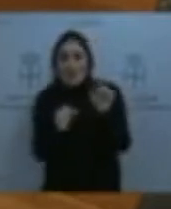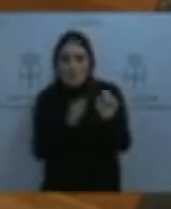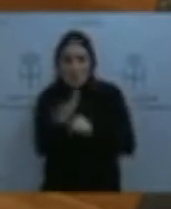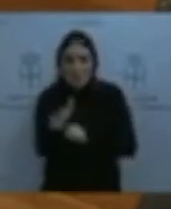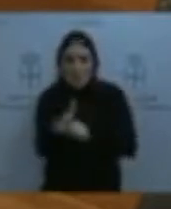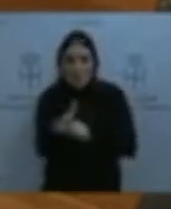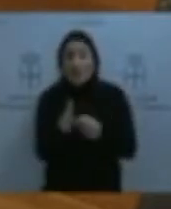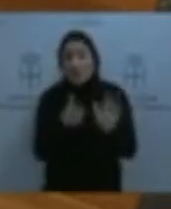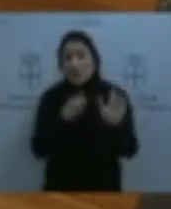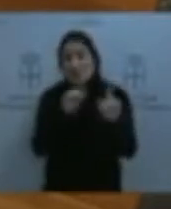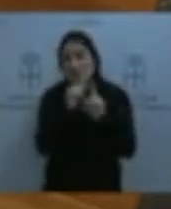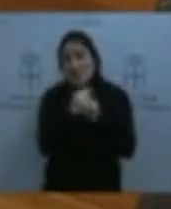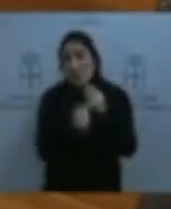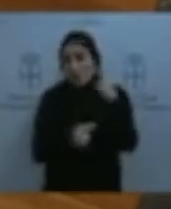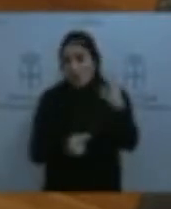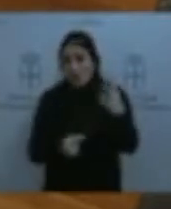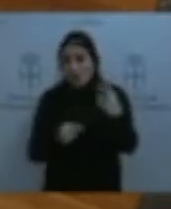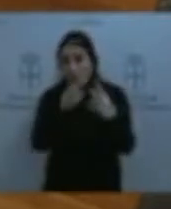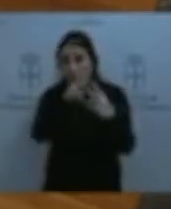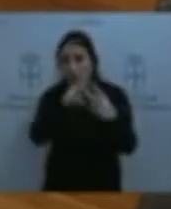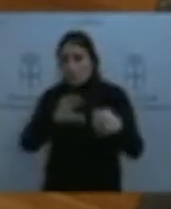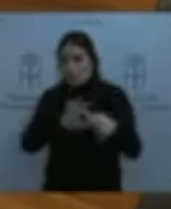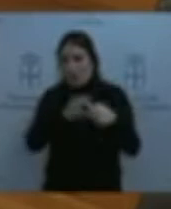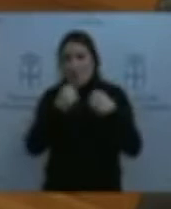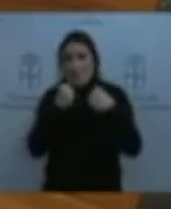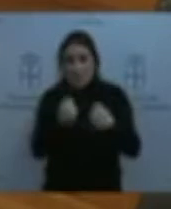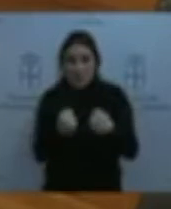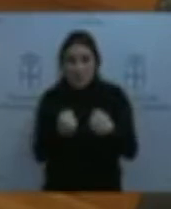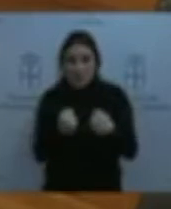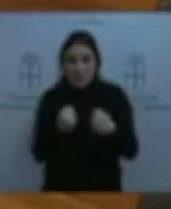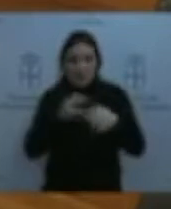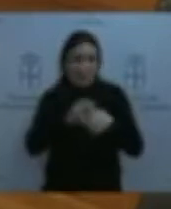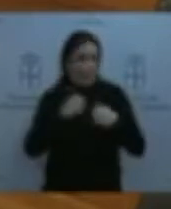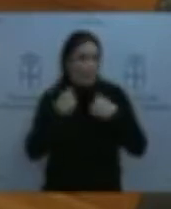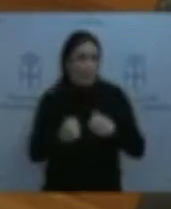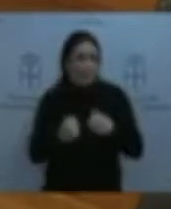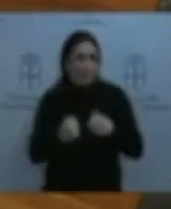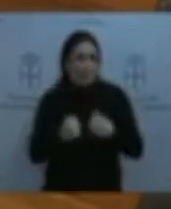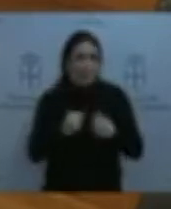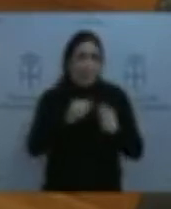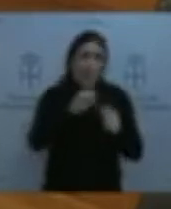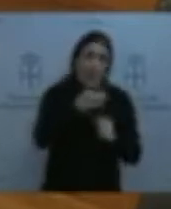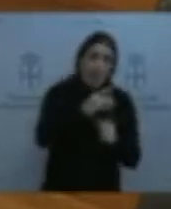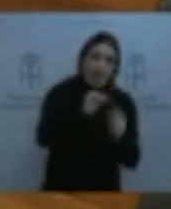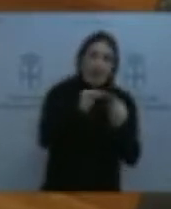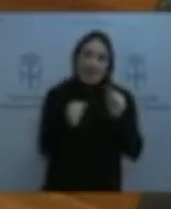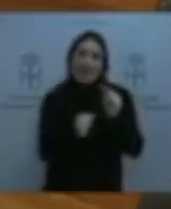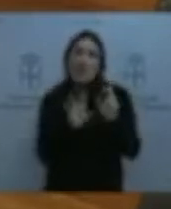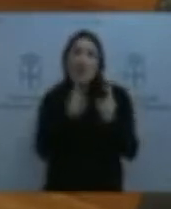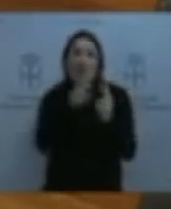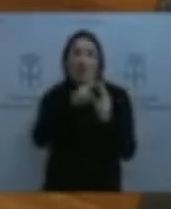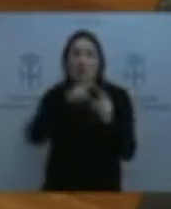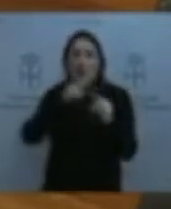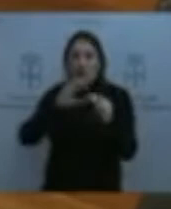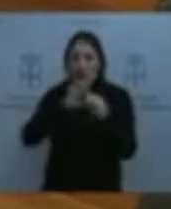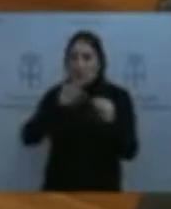dos indicadores estrechamente relacionados, íntimamente relacionados, deuda y déficit, pero diferentes.